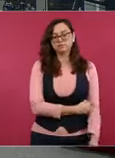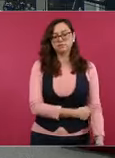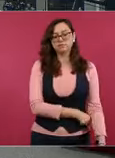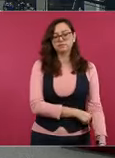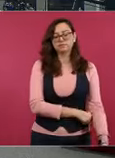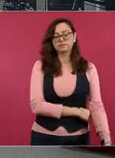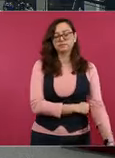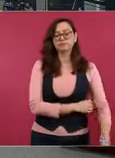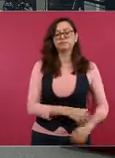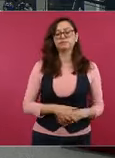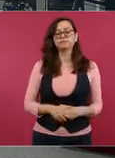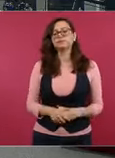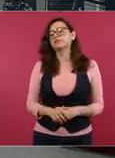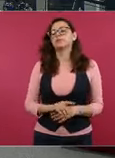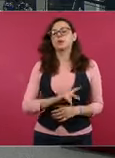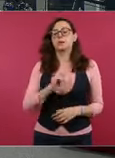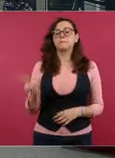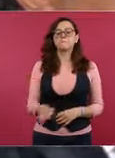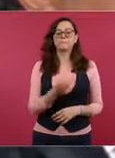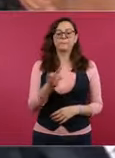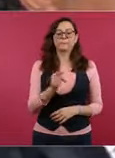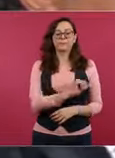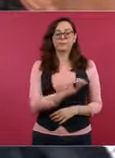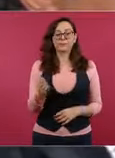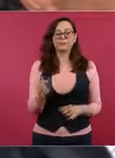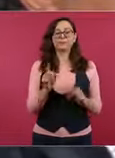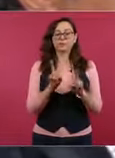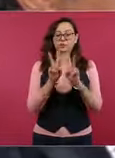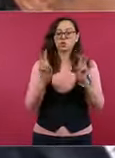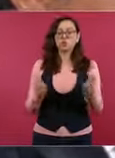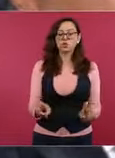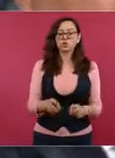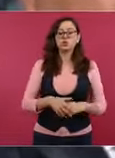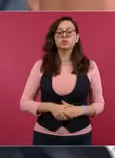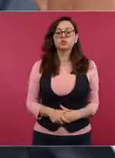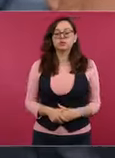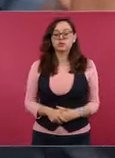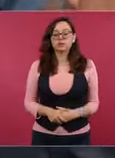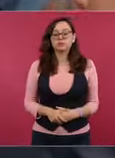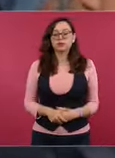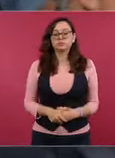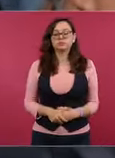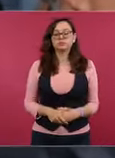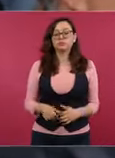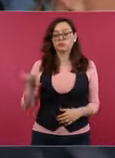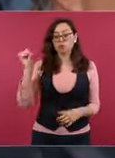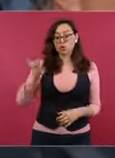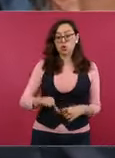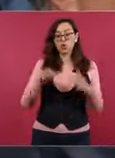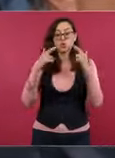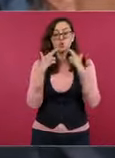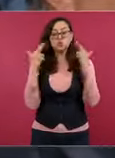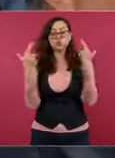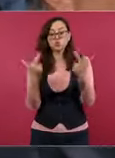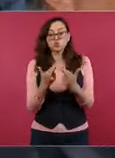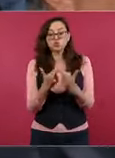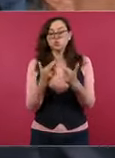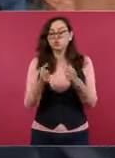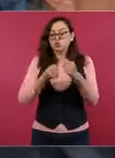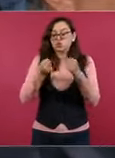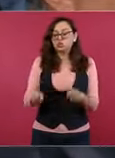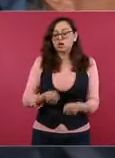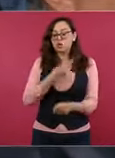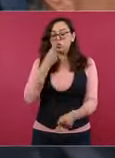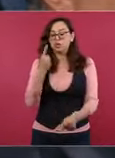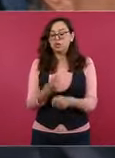otro tema para ver si en la reunión de seguridad se trató el tema de las 12 personas que fueron privadas de la libertad en Nuevo León. ¿Qué